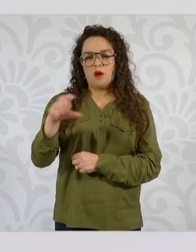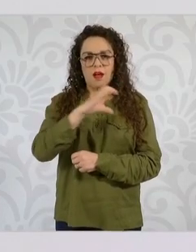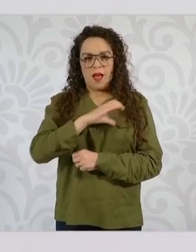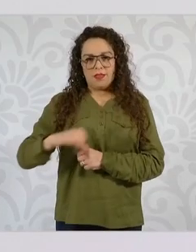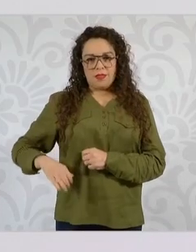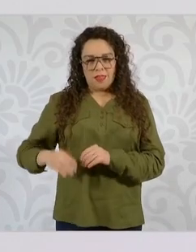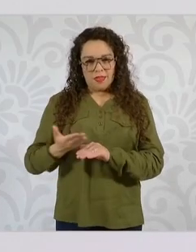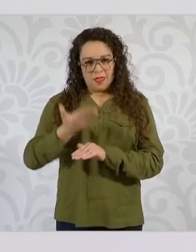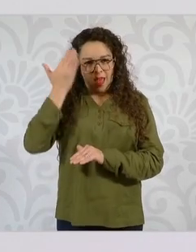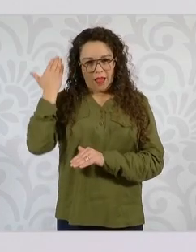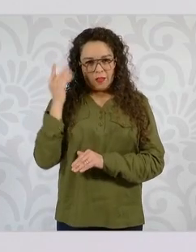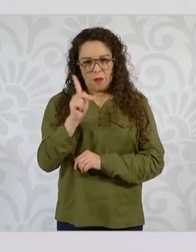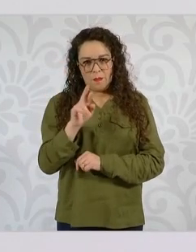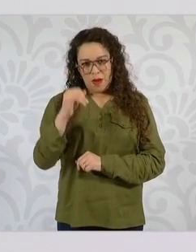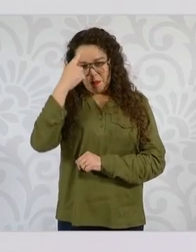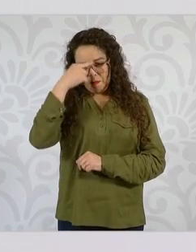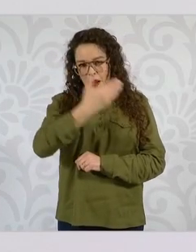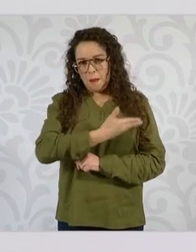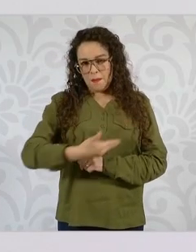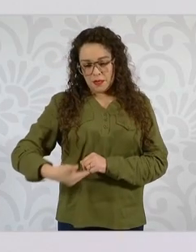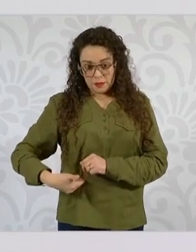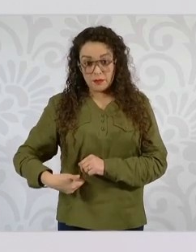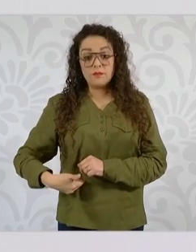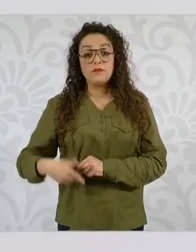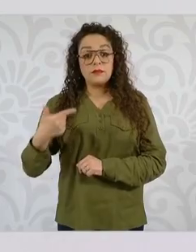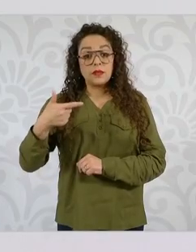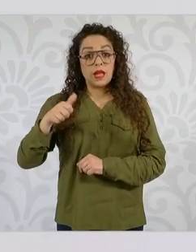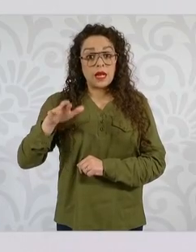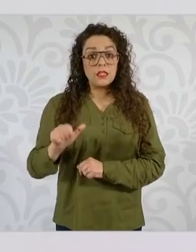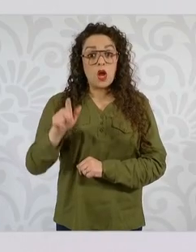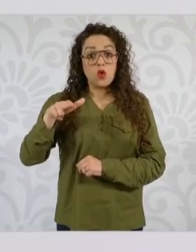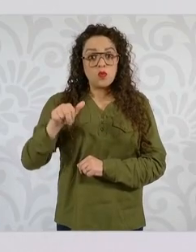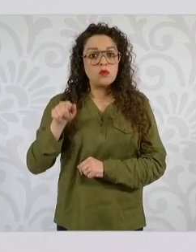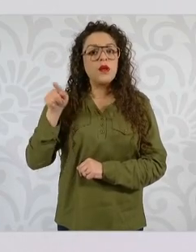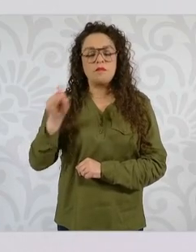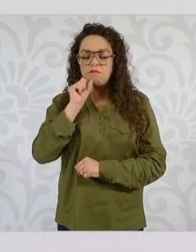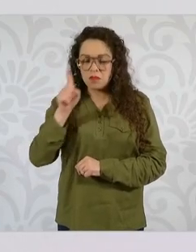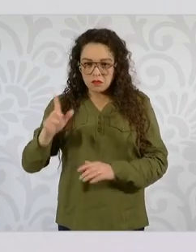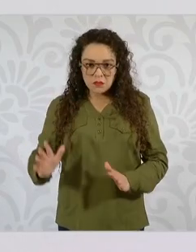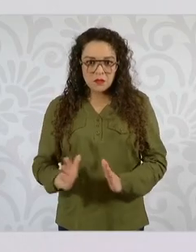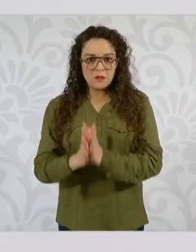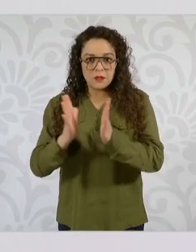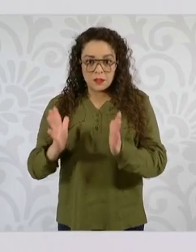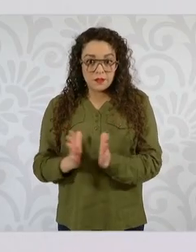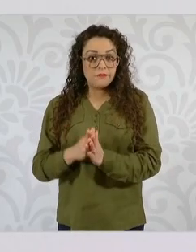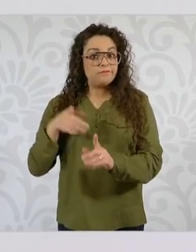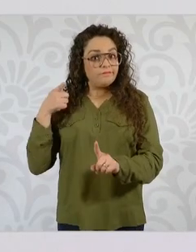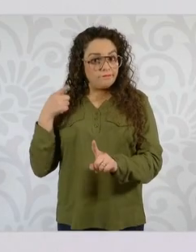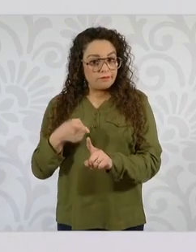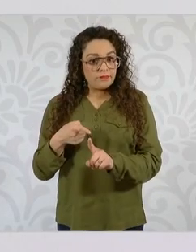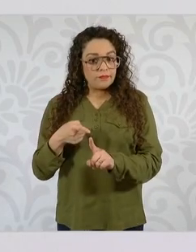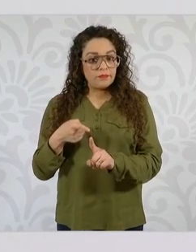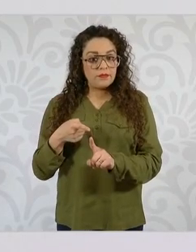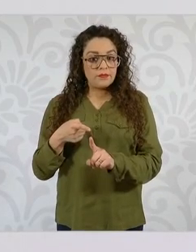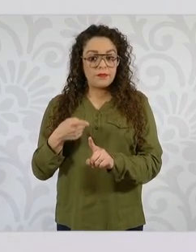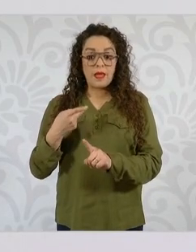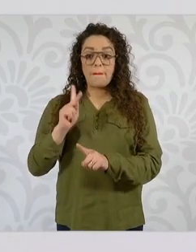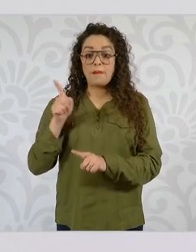la Fiscalía encuentra que Genaro García Luna está involucrado, sin embargo, un juez no